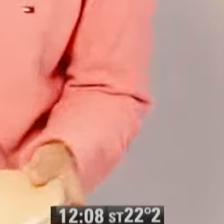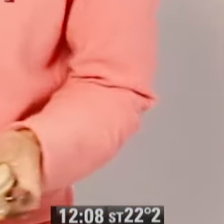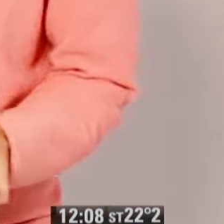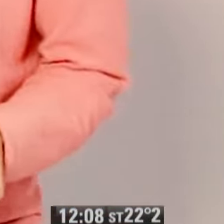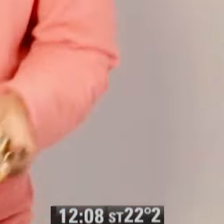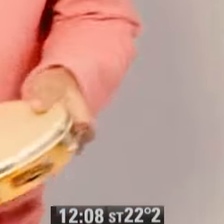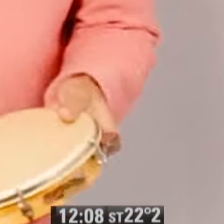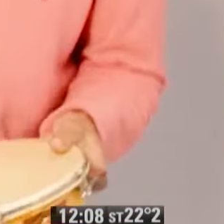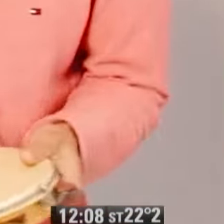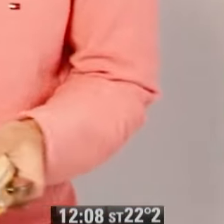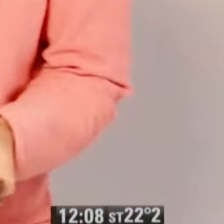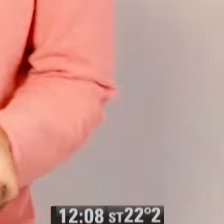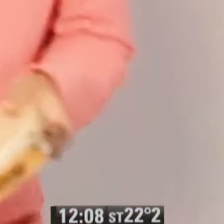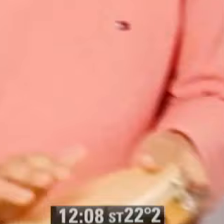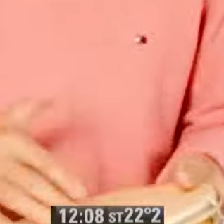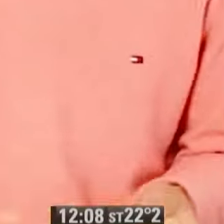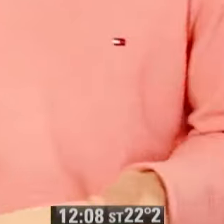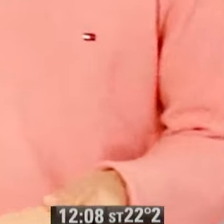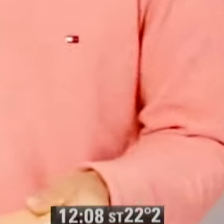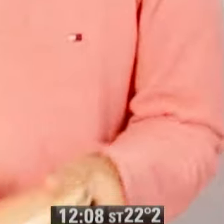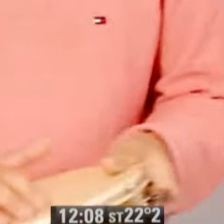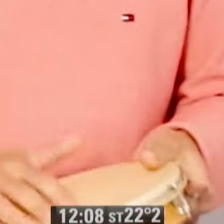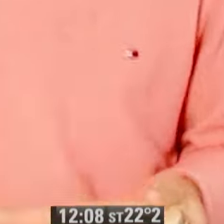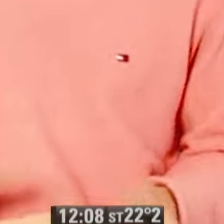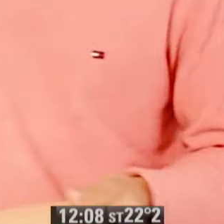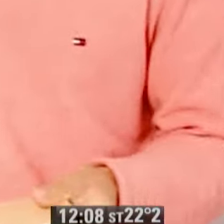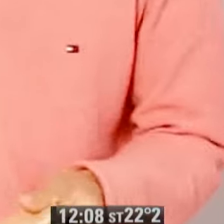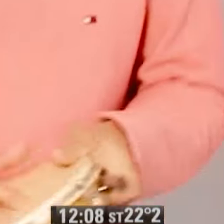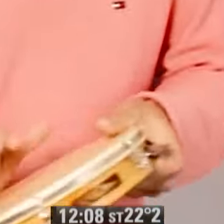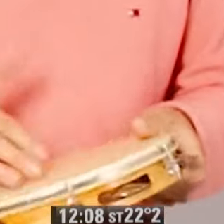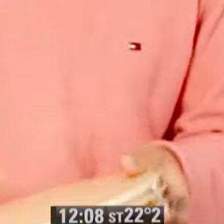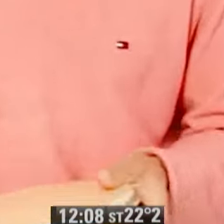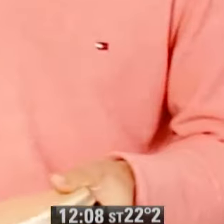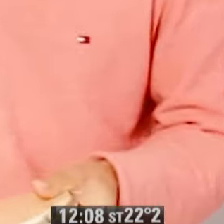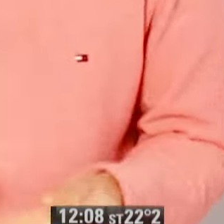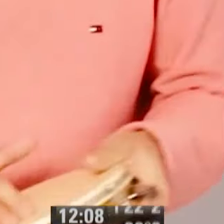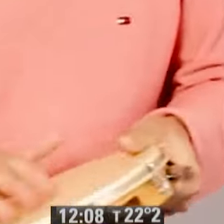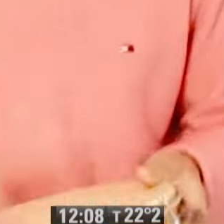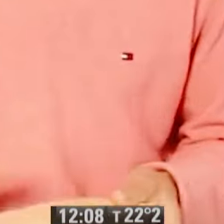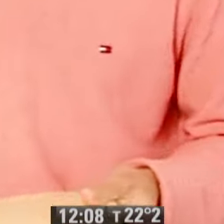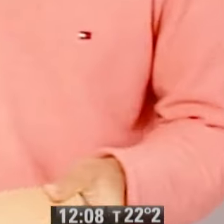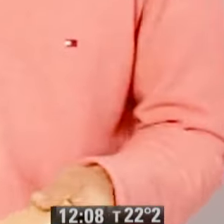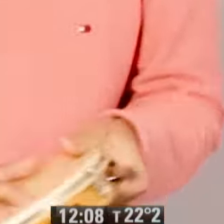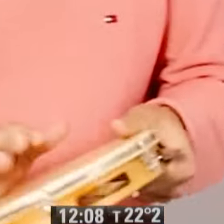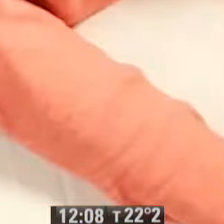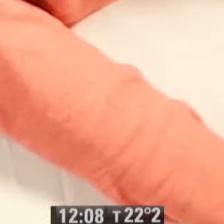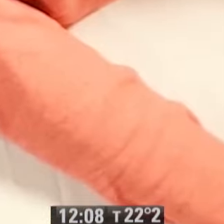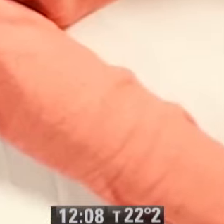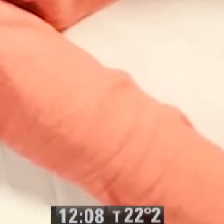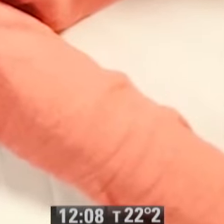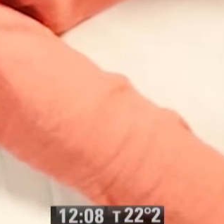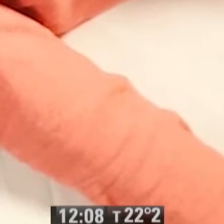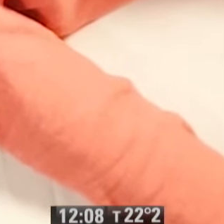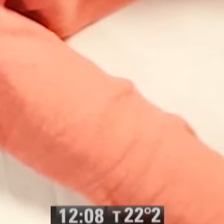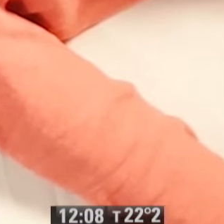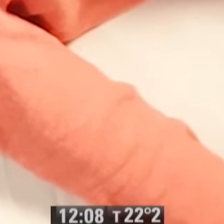a suo, a sué. Uma capirua, a suo, a sué.